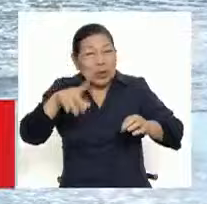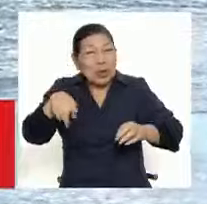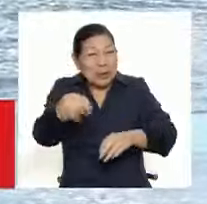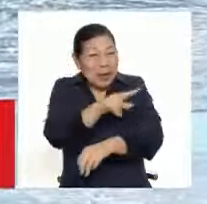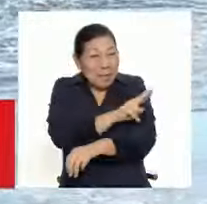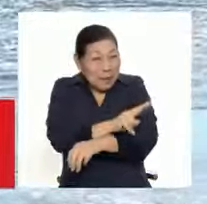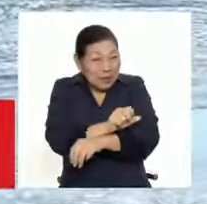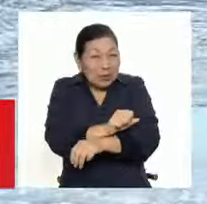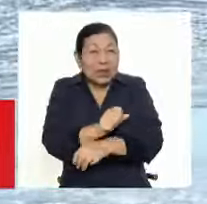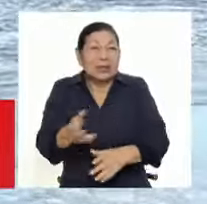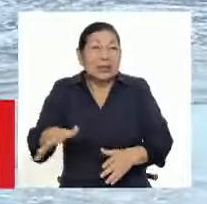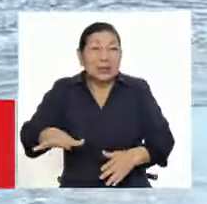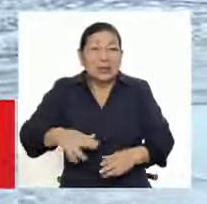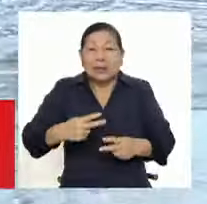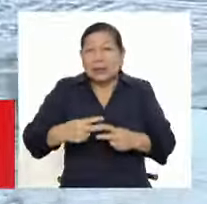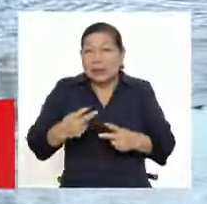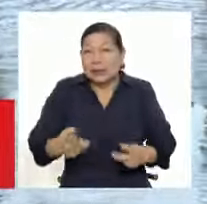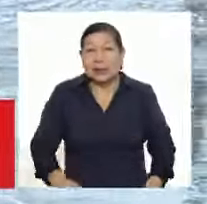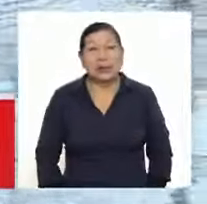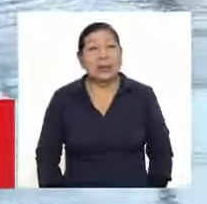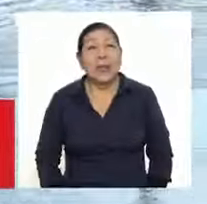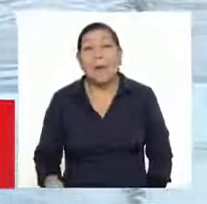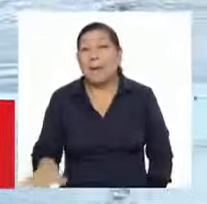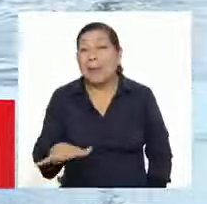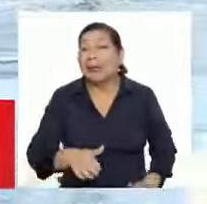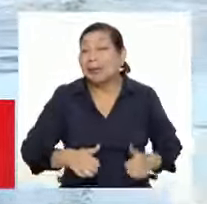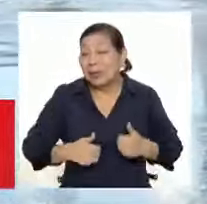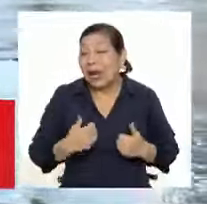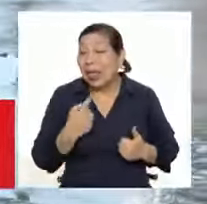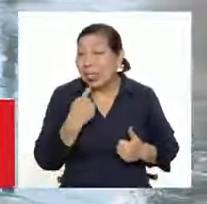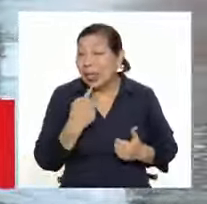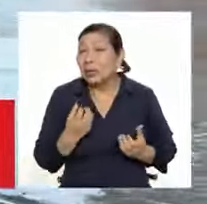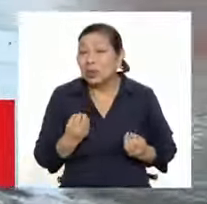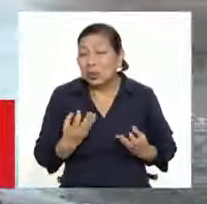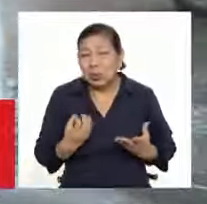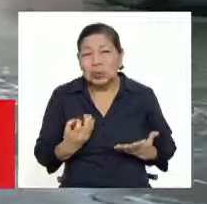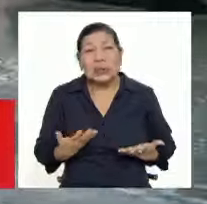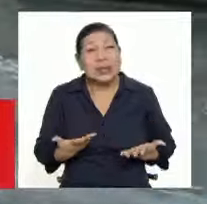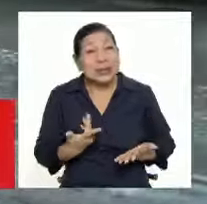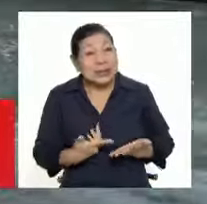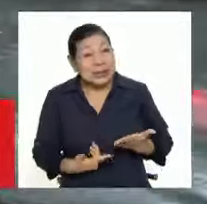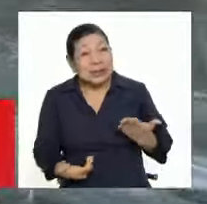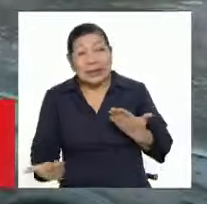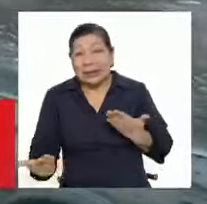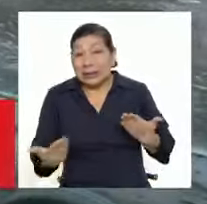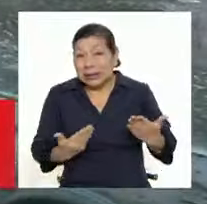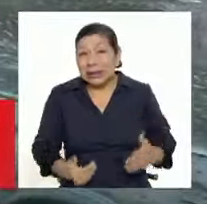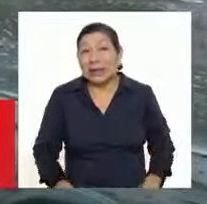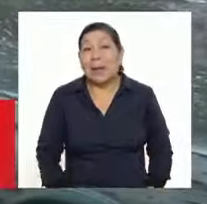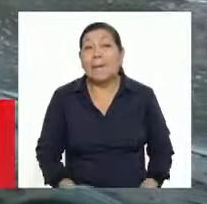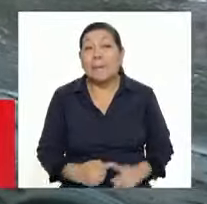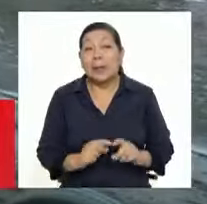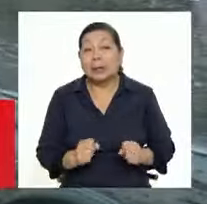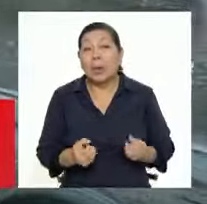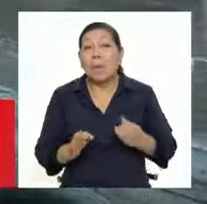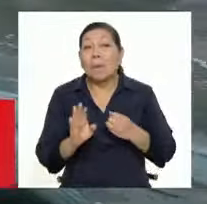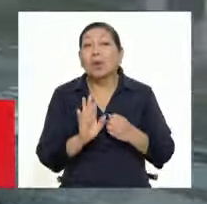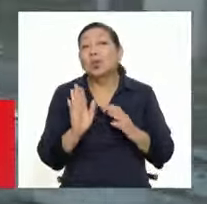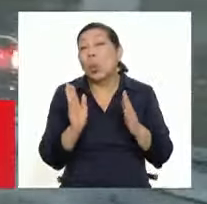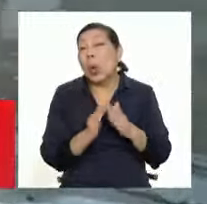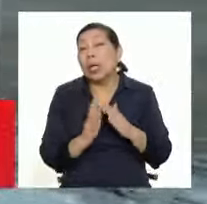Salvador, en Villa María del Triunfo, y los vecinos, los pobladores también, muchos pues están tomando ciertas medidas para poder proteger